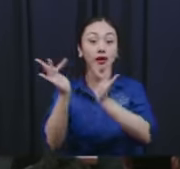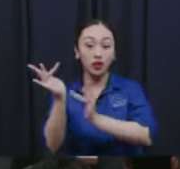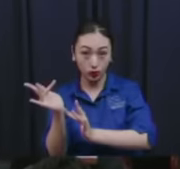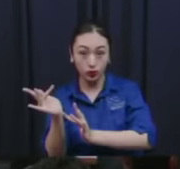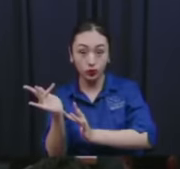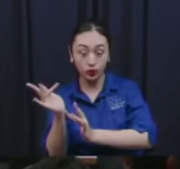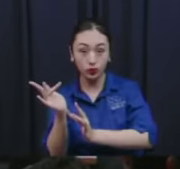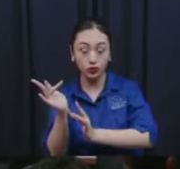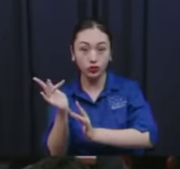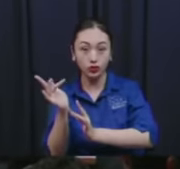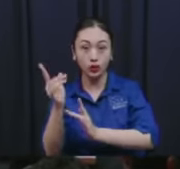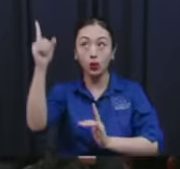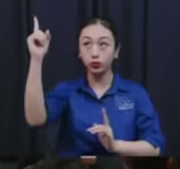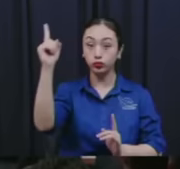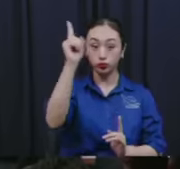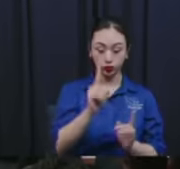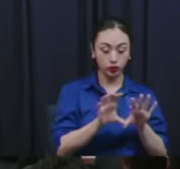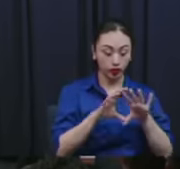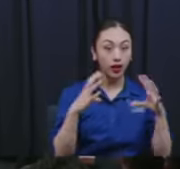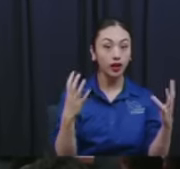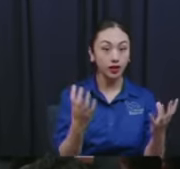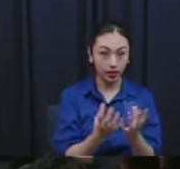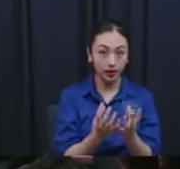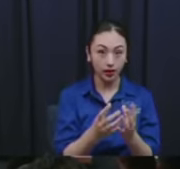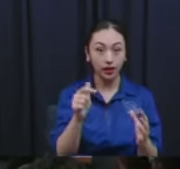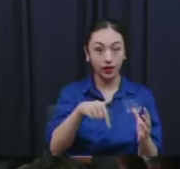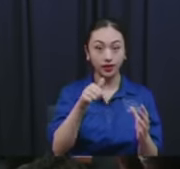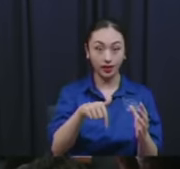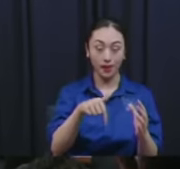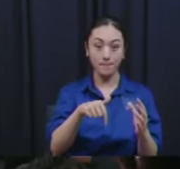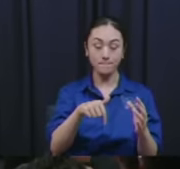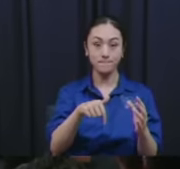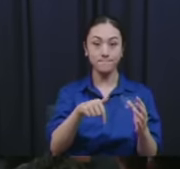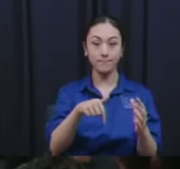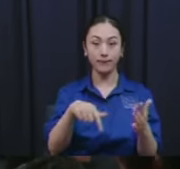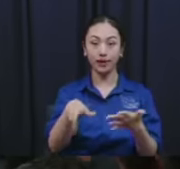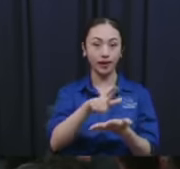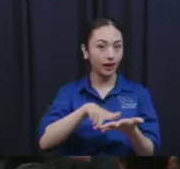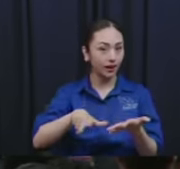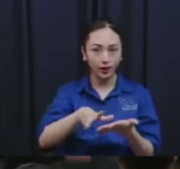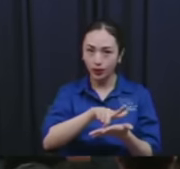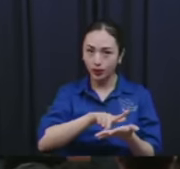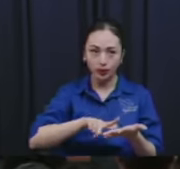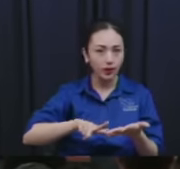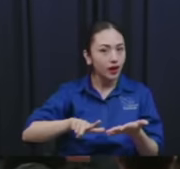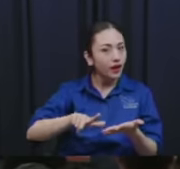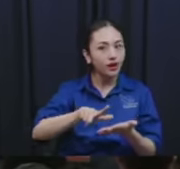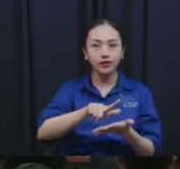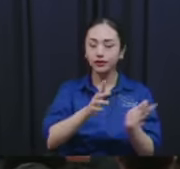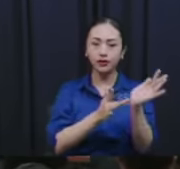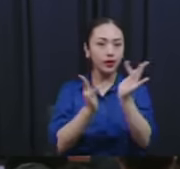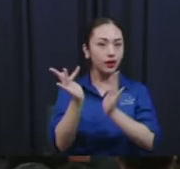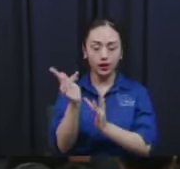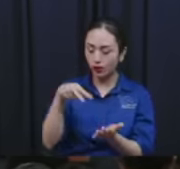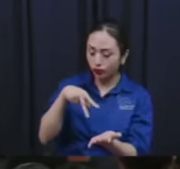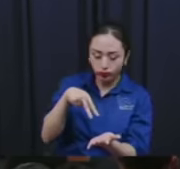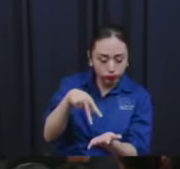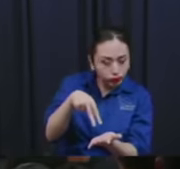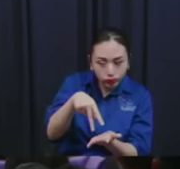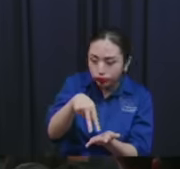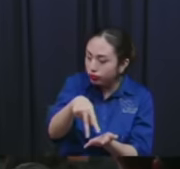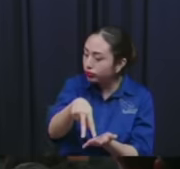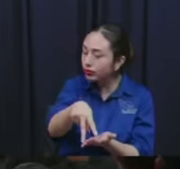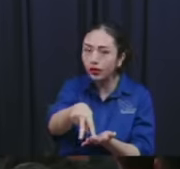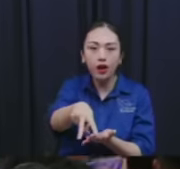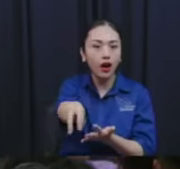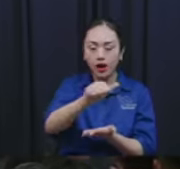animalitos un burro y un buey dicen verdad y los hizo famosos también donde él pasó eh lo